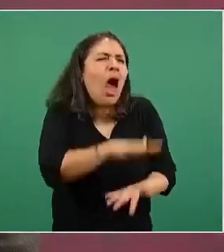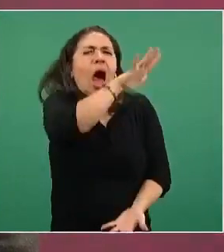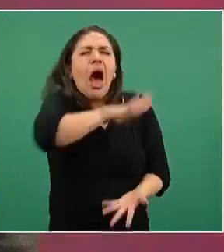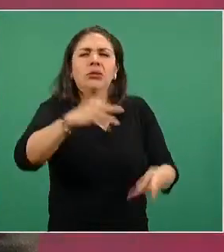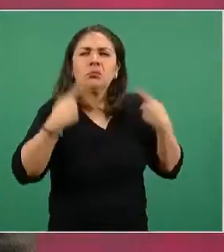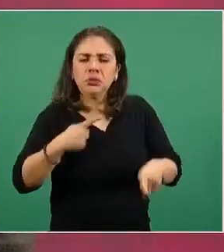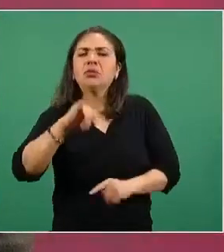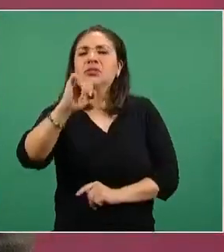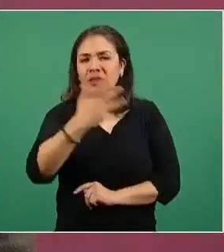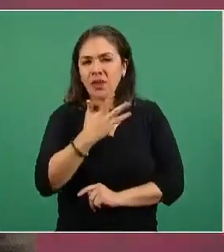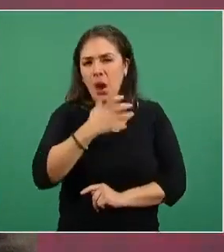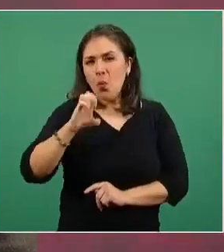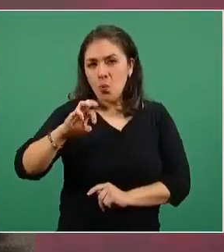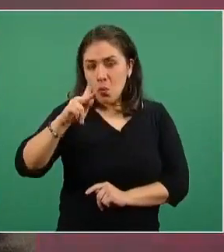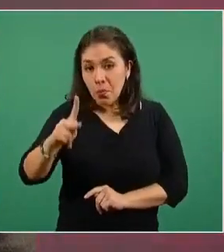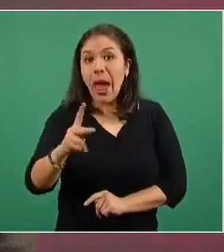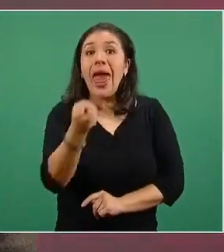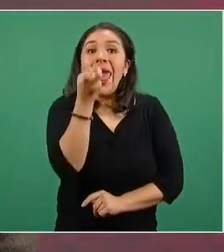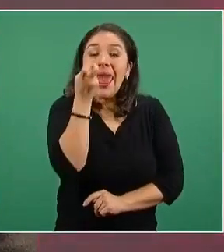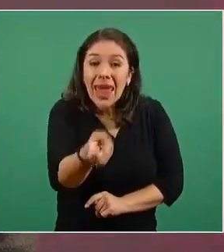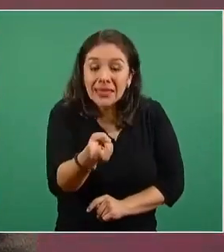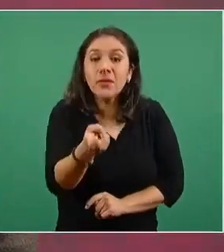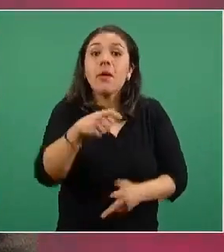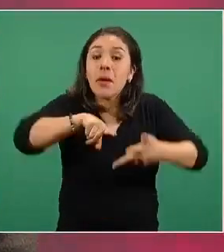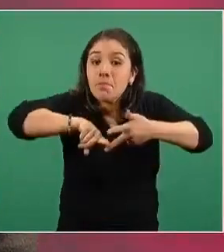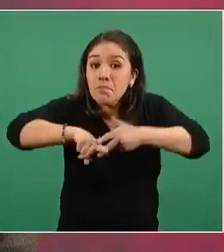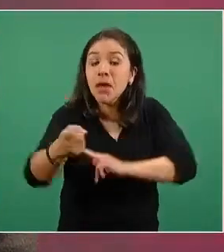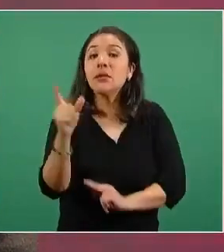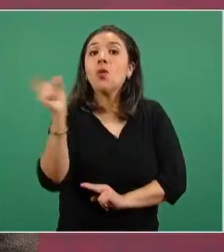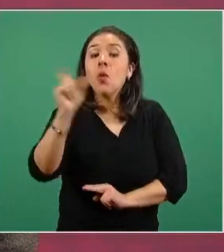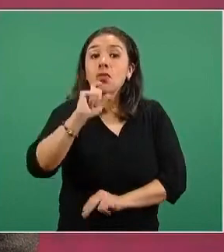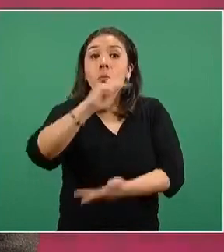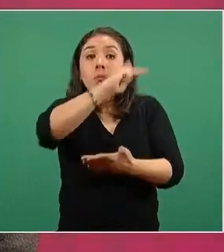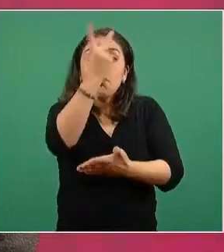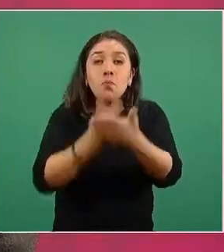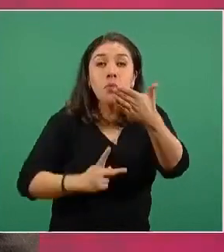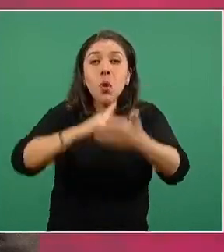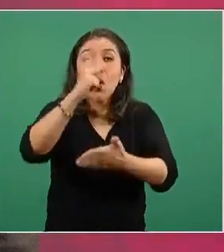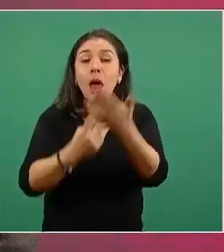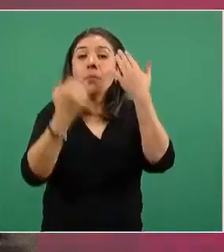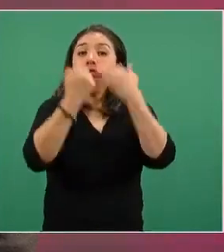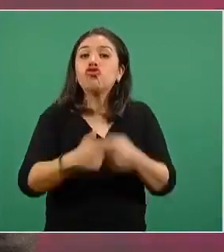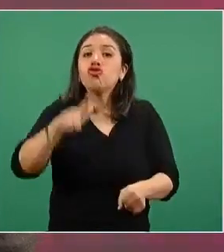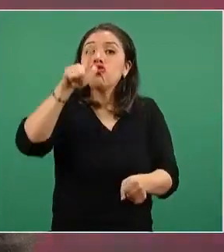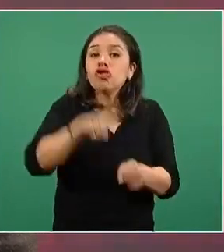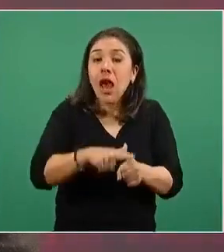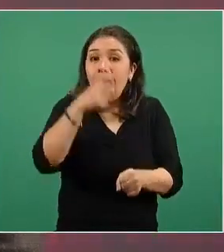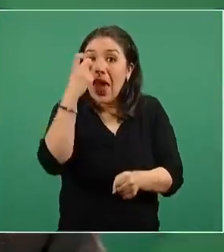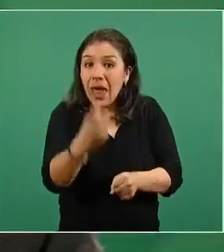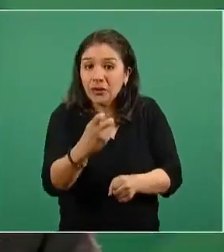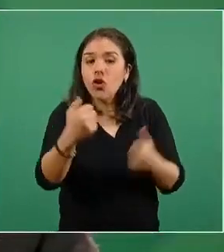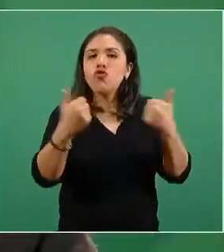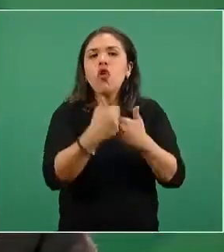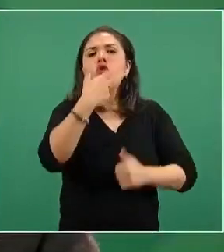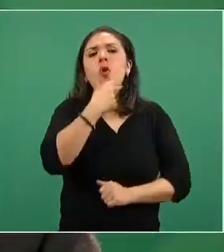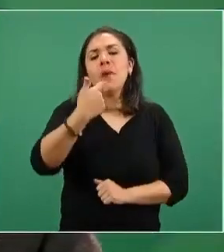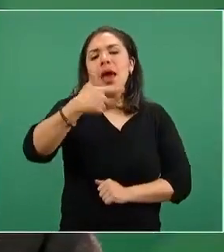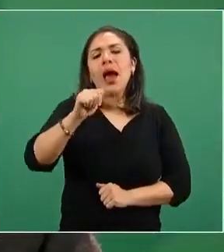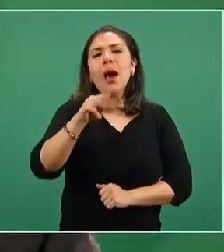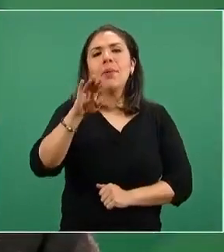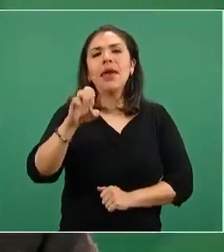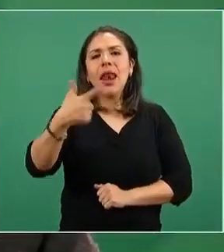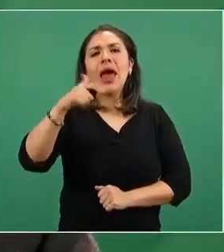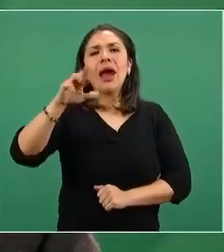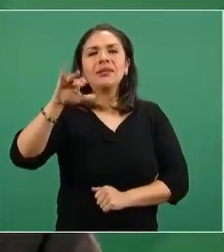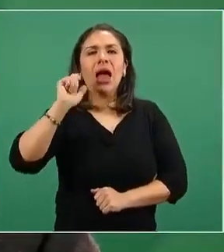tiene. Precisamente a partir de los programas sociales, Gabriel García, nuestro compañero que